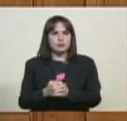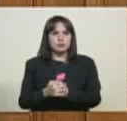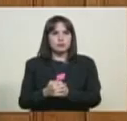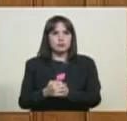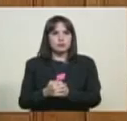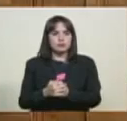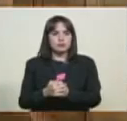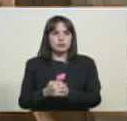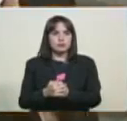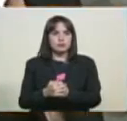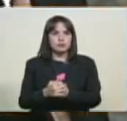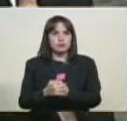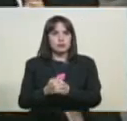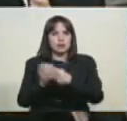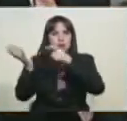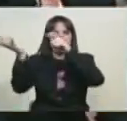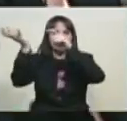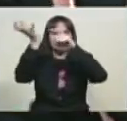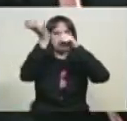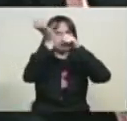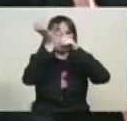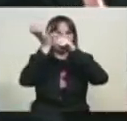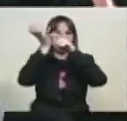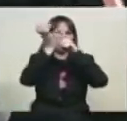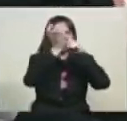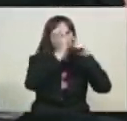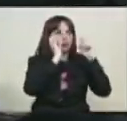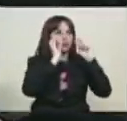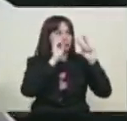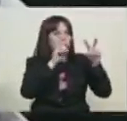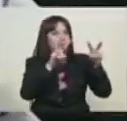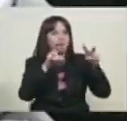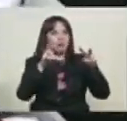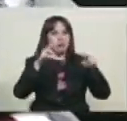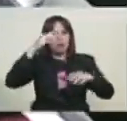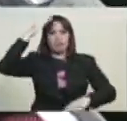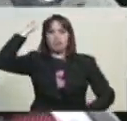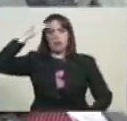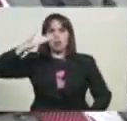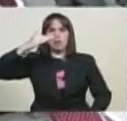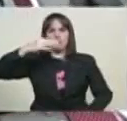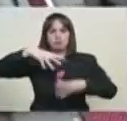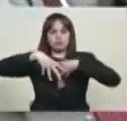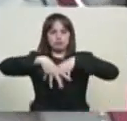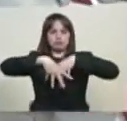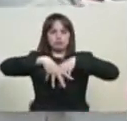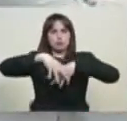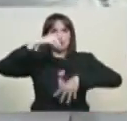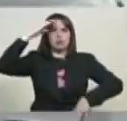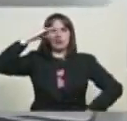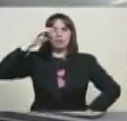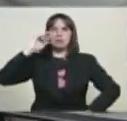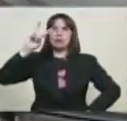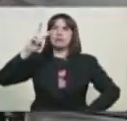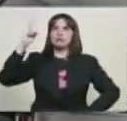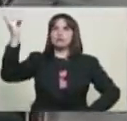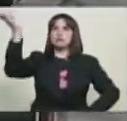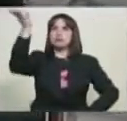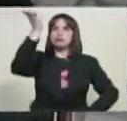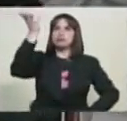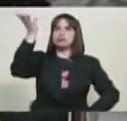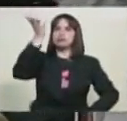Y pasa por encima. Es lo que observan los muchachos que están en la parada. Que se acerca un dron